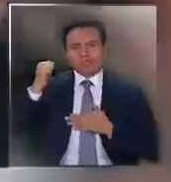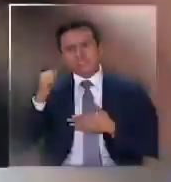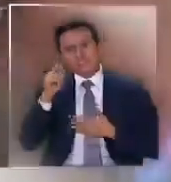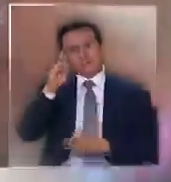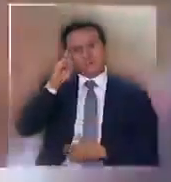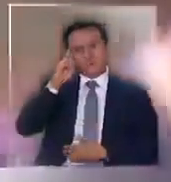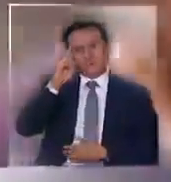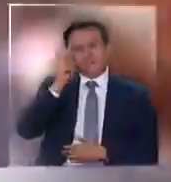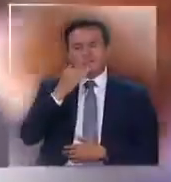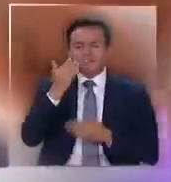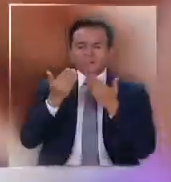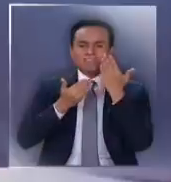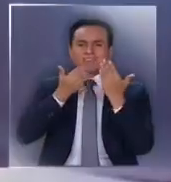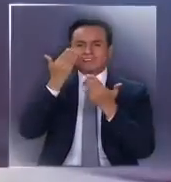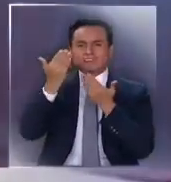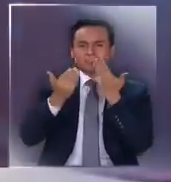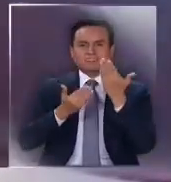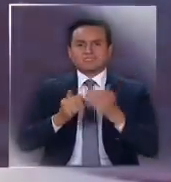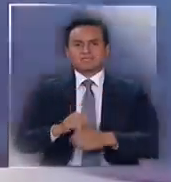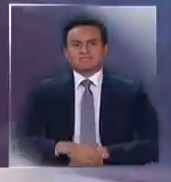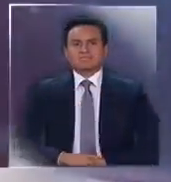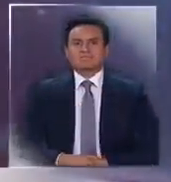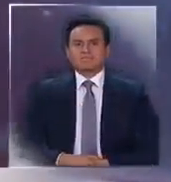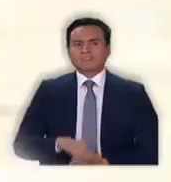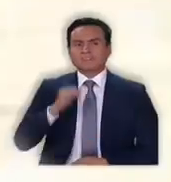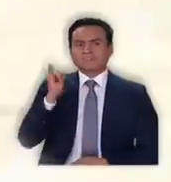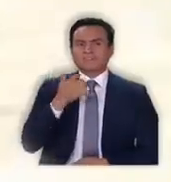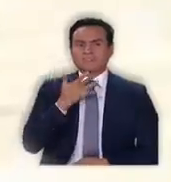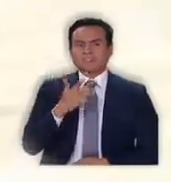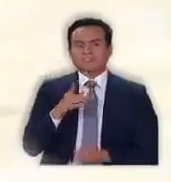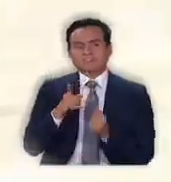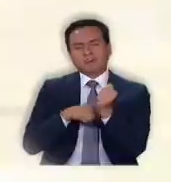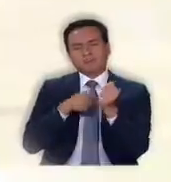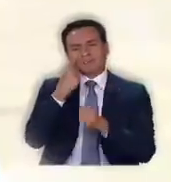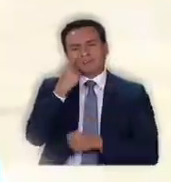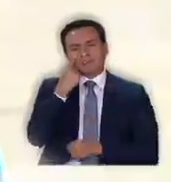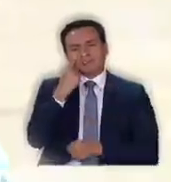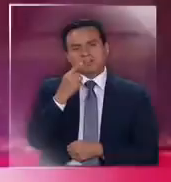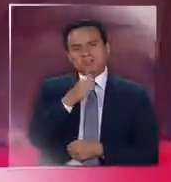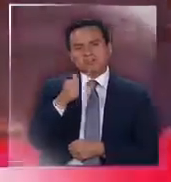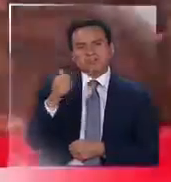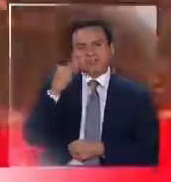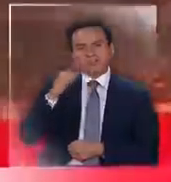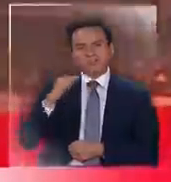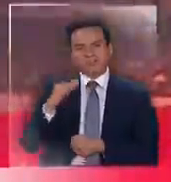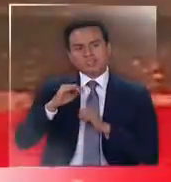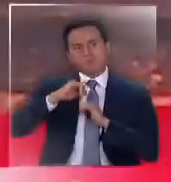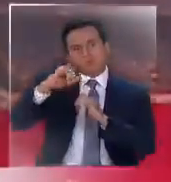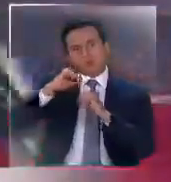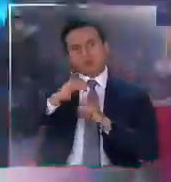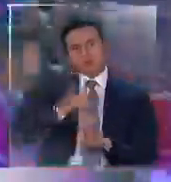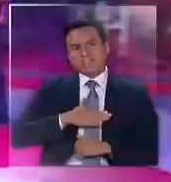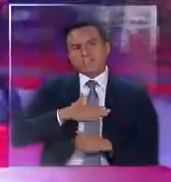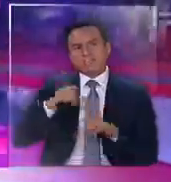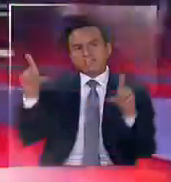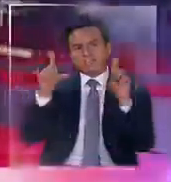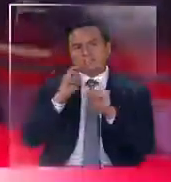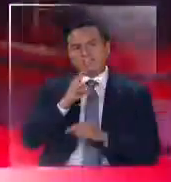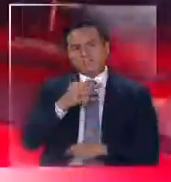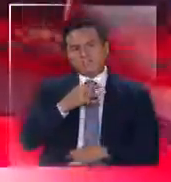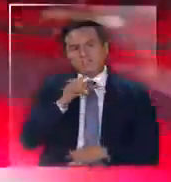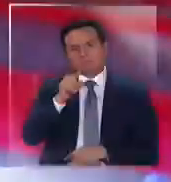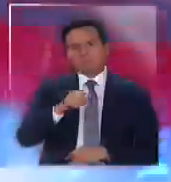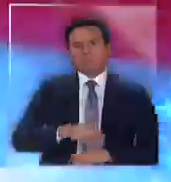bailarines, de los cantantes. Sí, porque era familiar y todos los niños a veces querían ser como los que salían en la